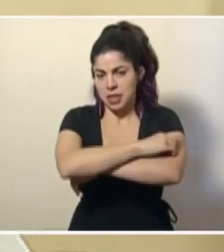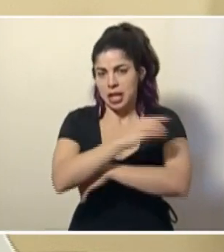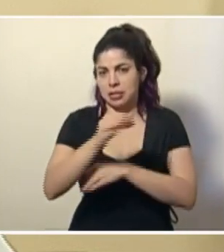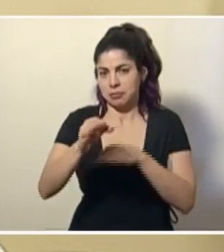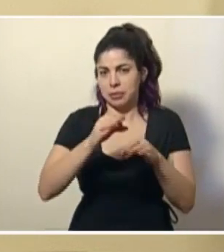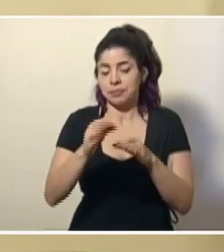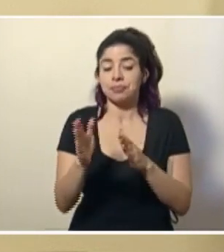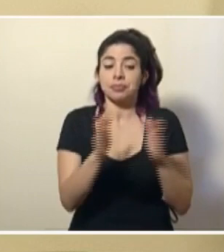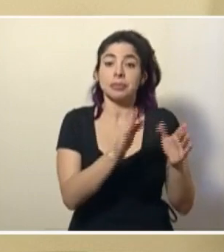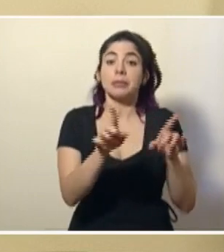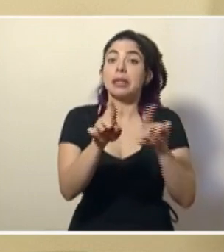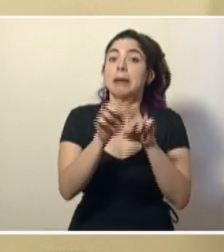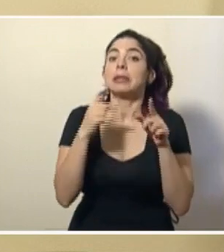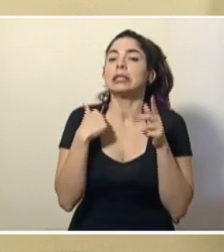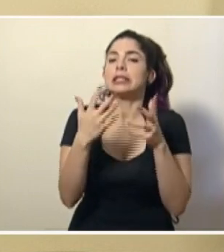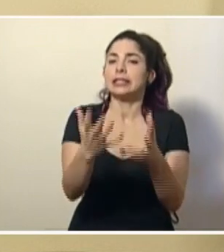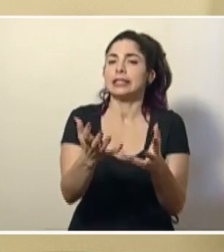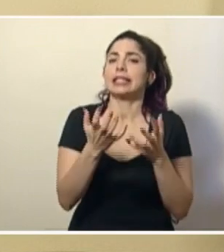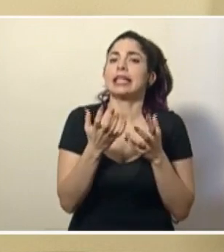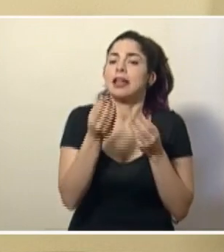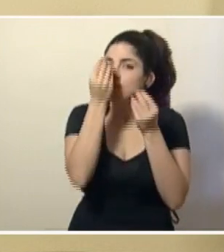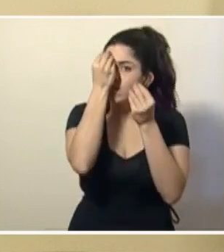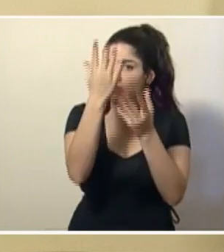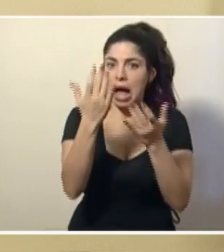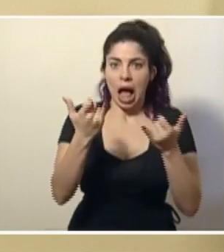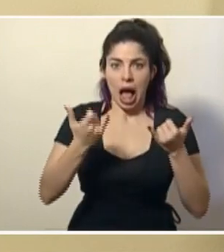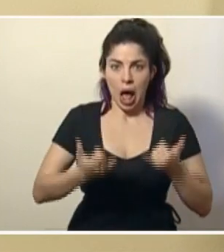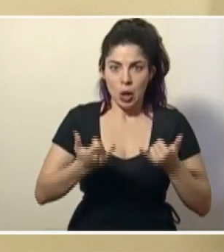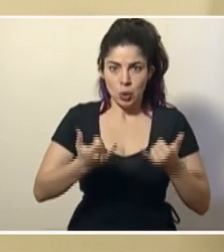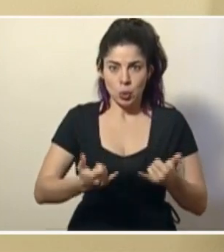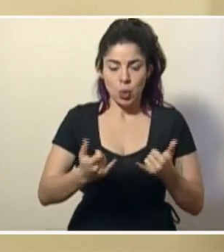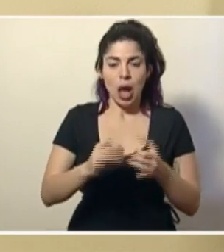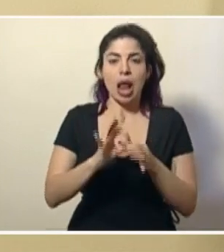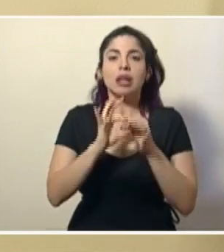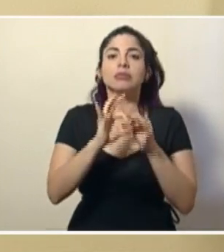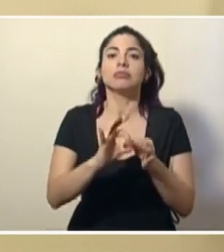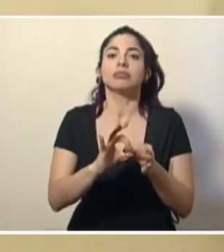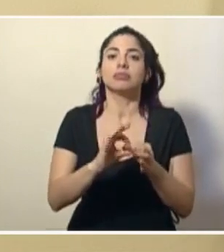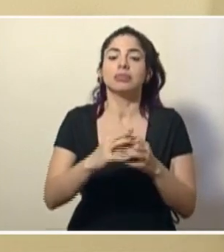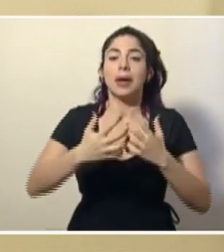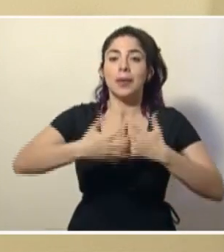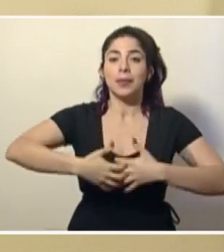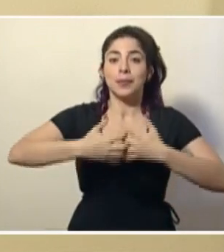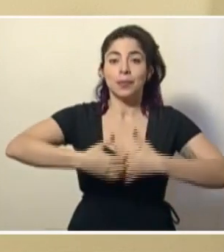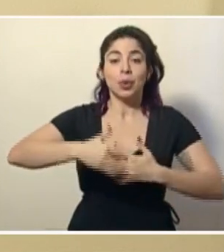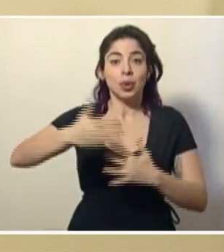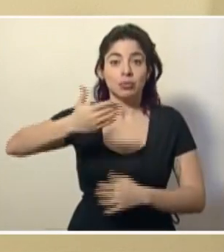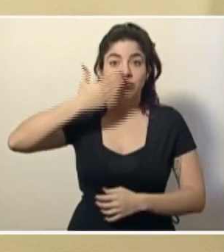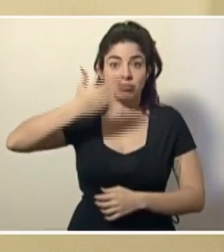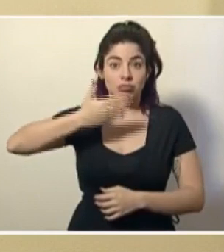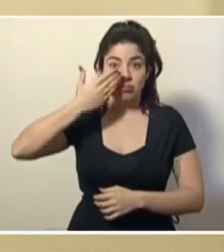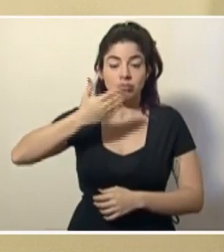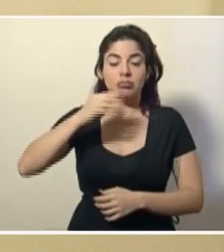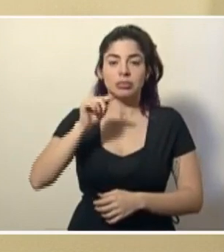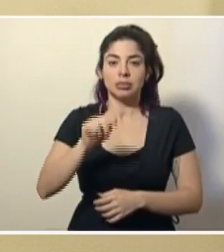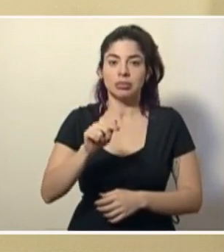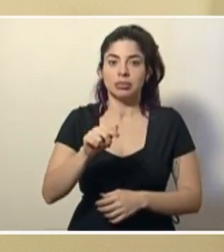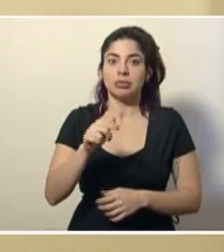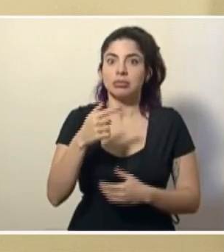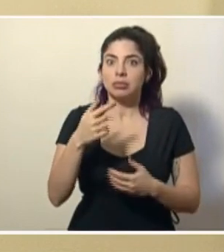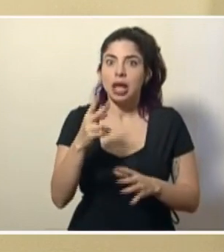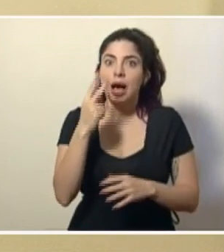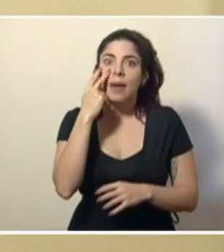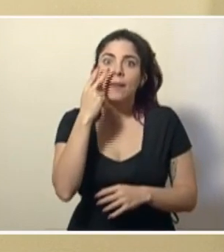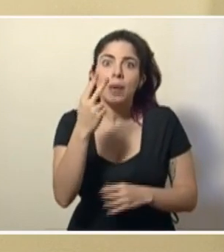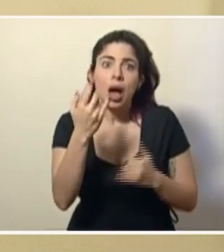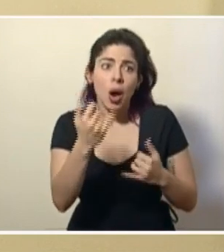días. Quisiera también dar una actualización sobre los ventiladores. Hemos visto cómo estamos